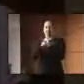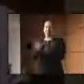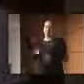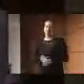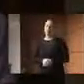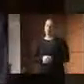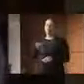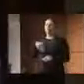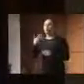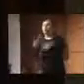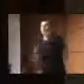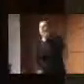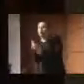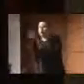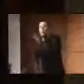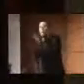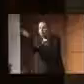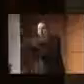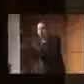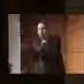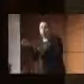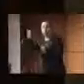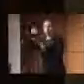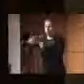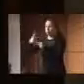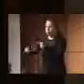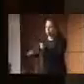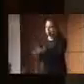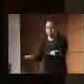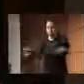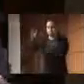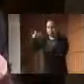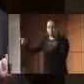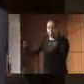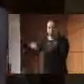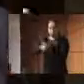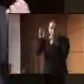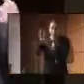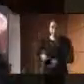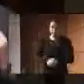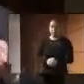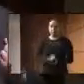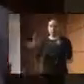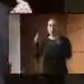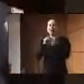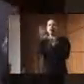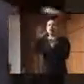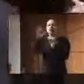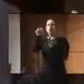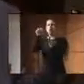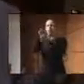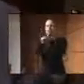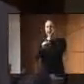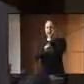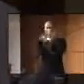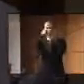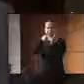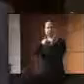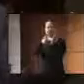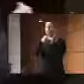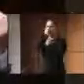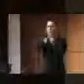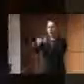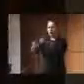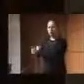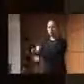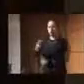Nuevos servicios que permitan la vida independiente, etcétera. Pero también, obviamente, es una agenda de empoderamiento a nivel individual, ¿no? Ya no